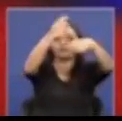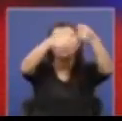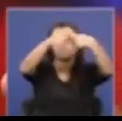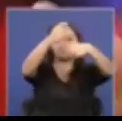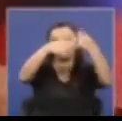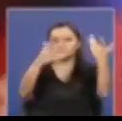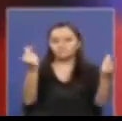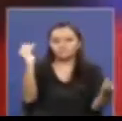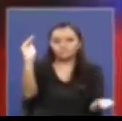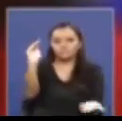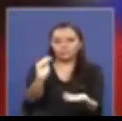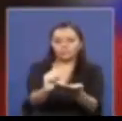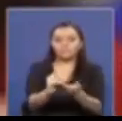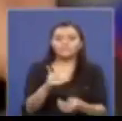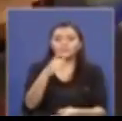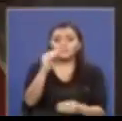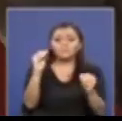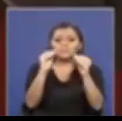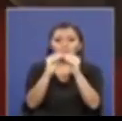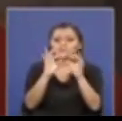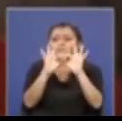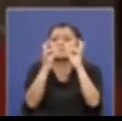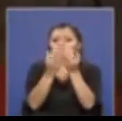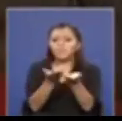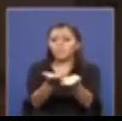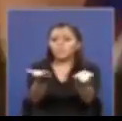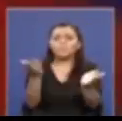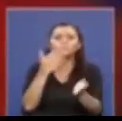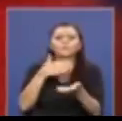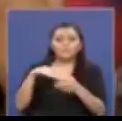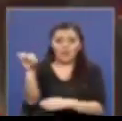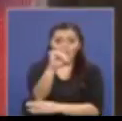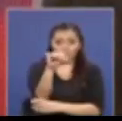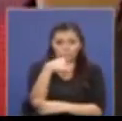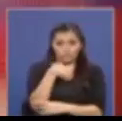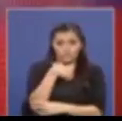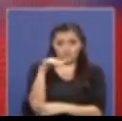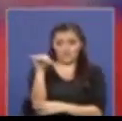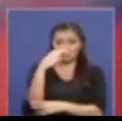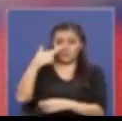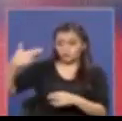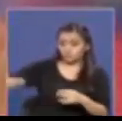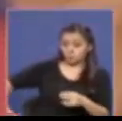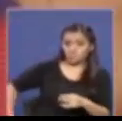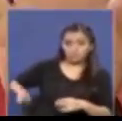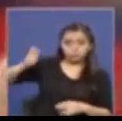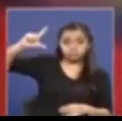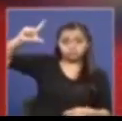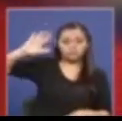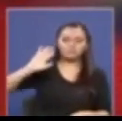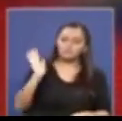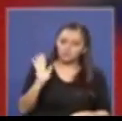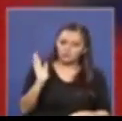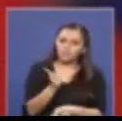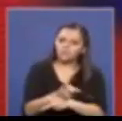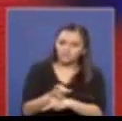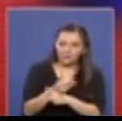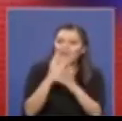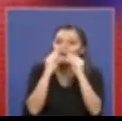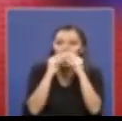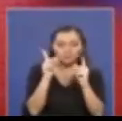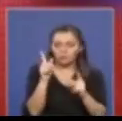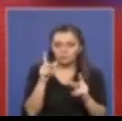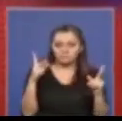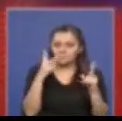por supuesto, no afecta a los hogares, no afecta a la gasolina que le ponen al carro, ni al diésel que le ponen a la camioneta. Cuidado, se me van a engañar.